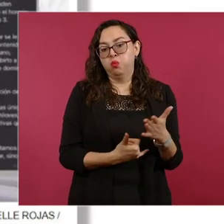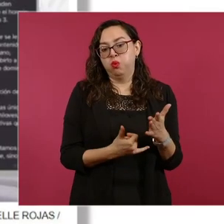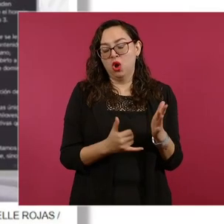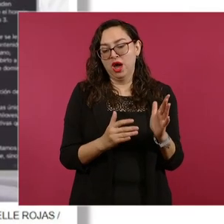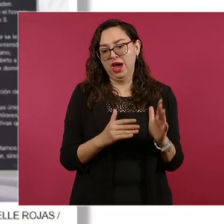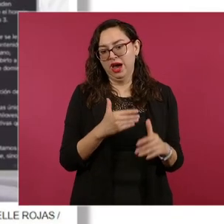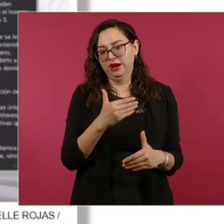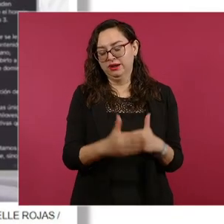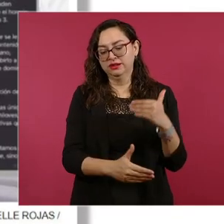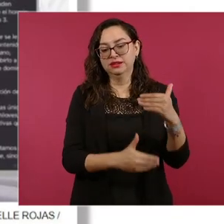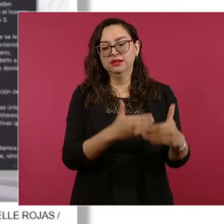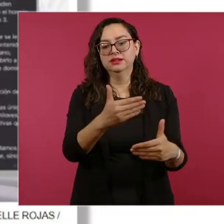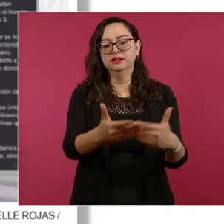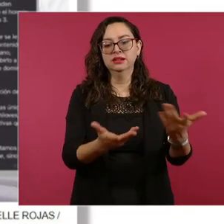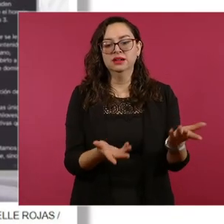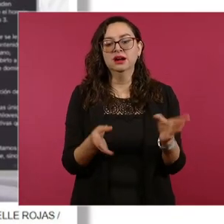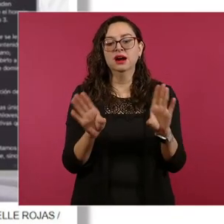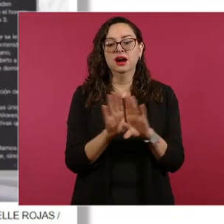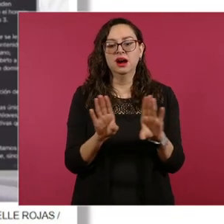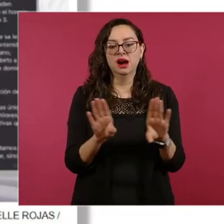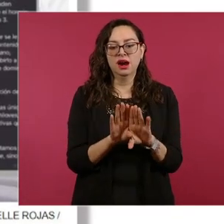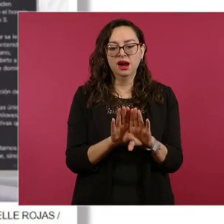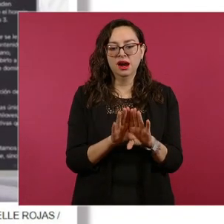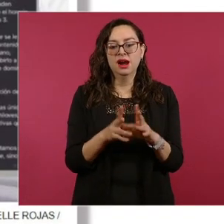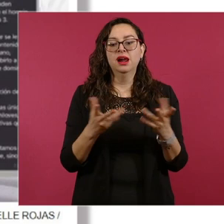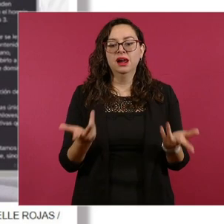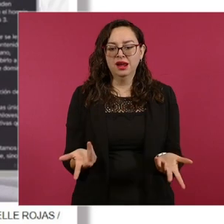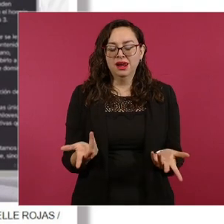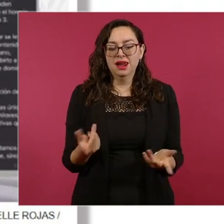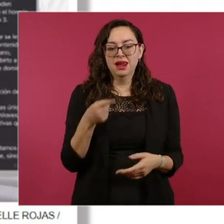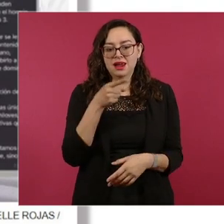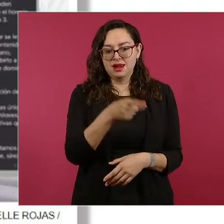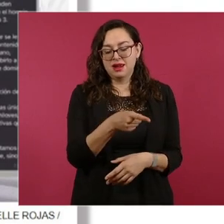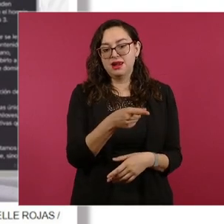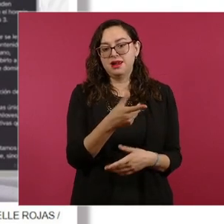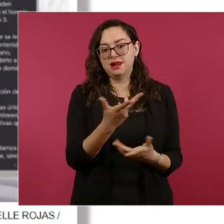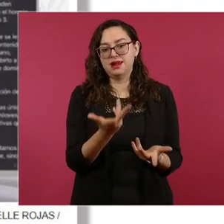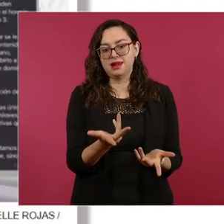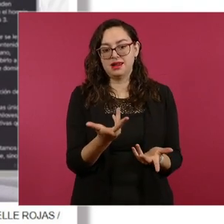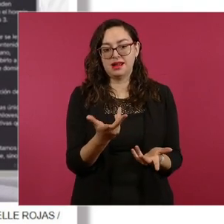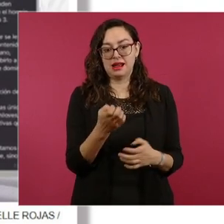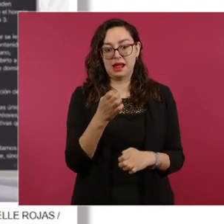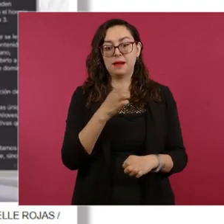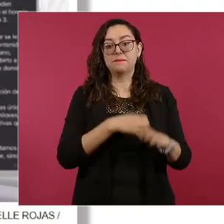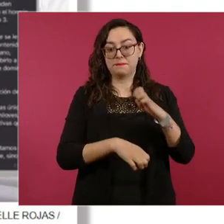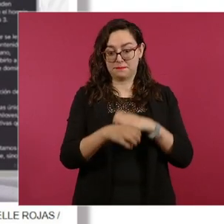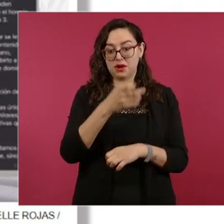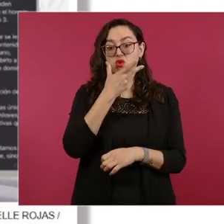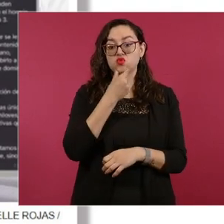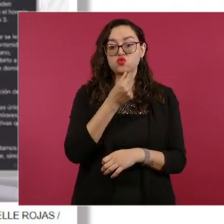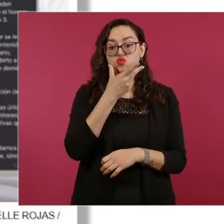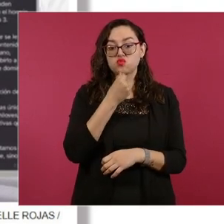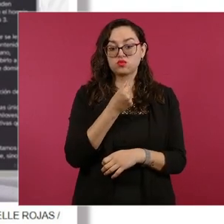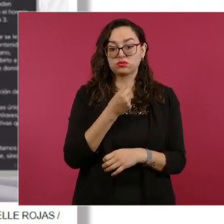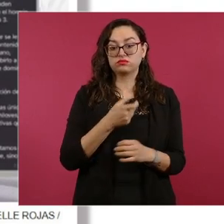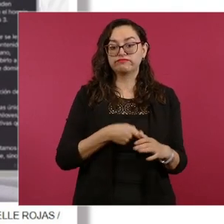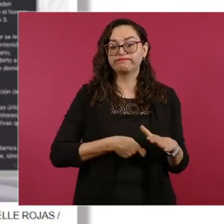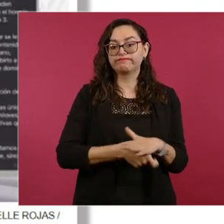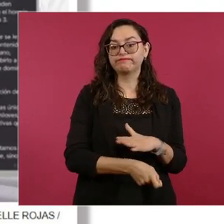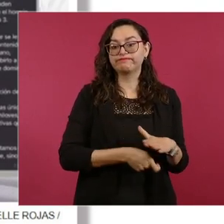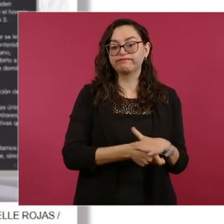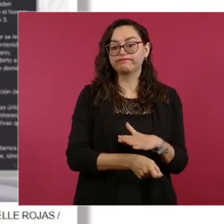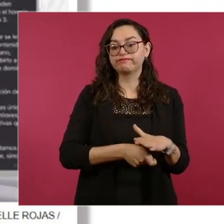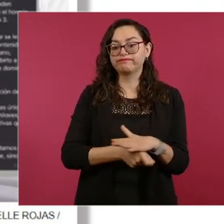¿Y cómo hacen esto? Pues según el documento publicado por SDP Noticias, el empresario habría patrocinado